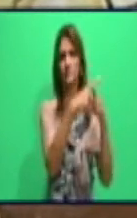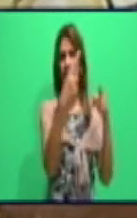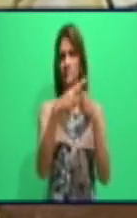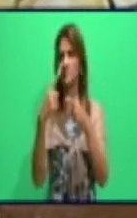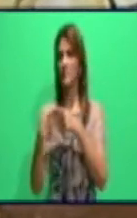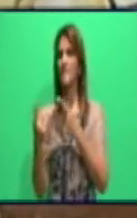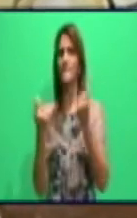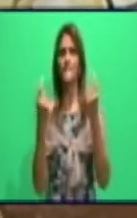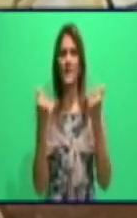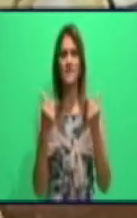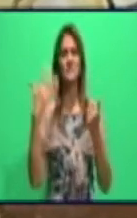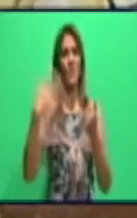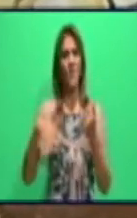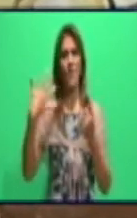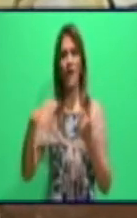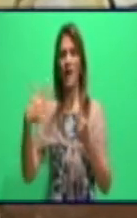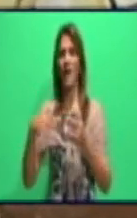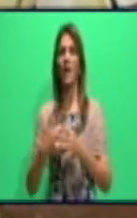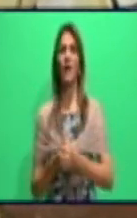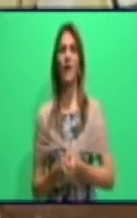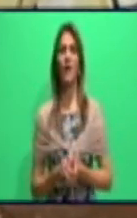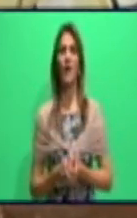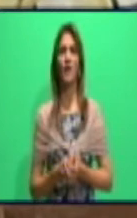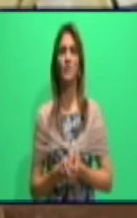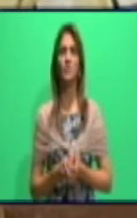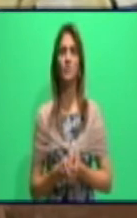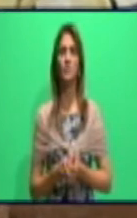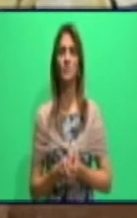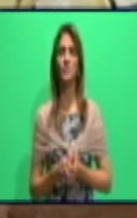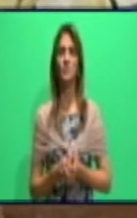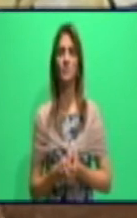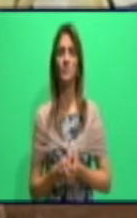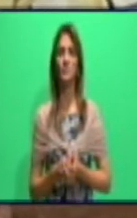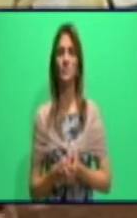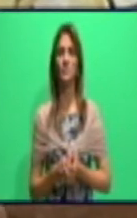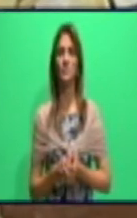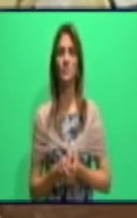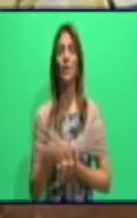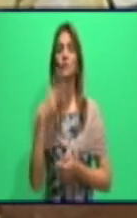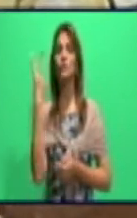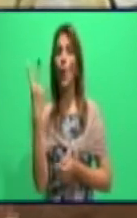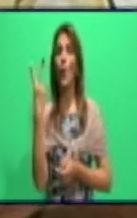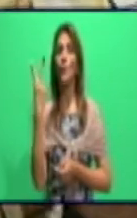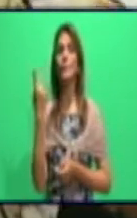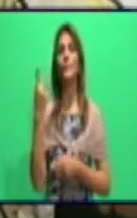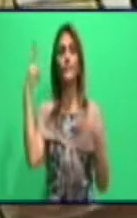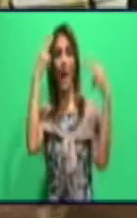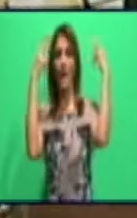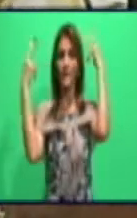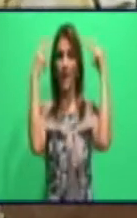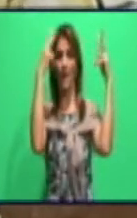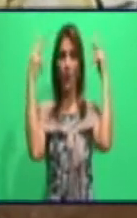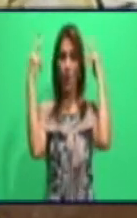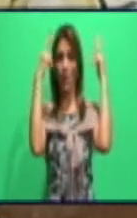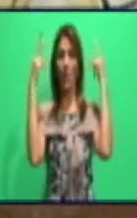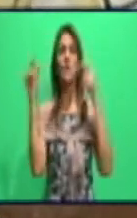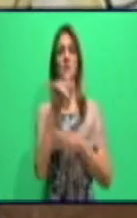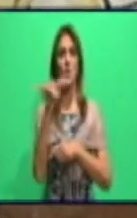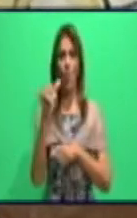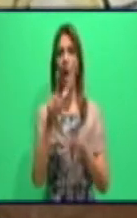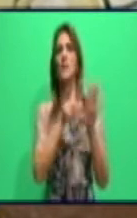abusivos transportistas de manera ilegal barbero de forma ilegal dos barberos de manera ilegal aquí también cobrando precio por supuesto